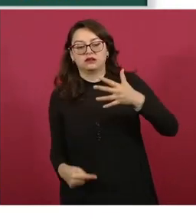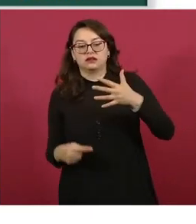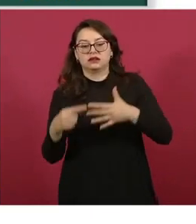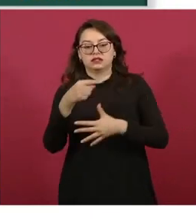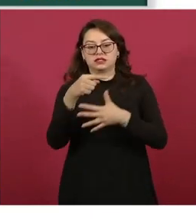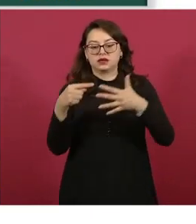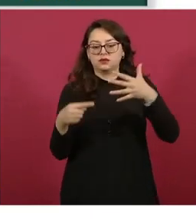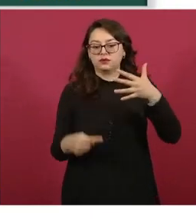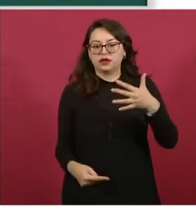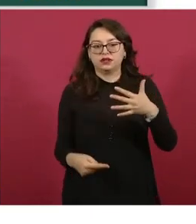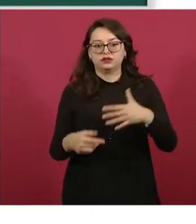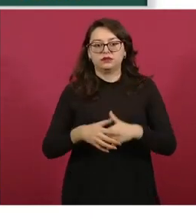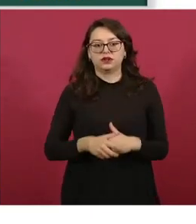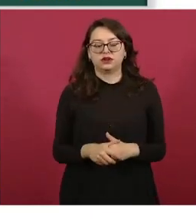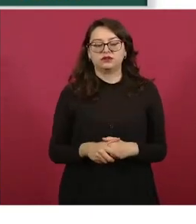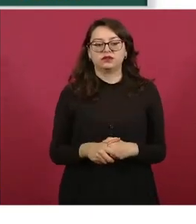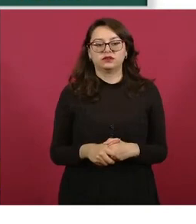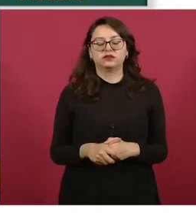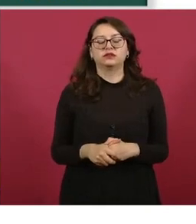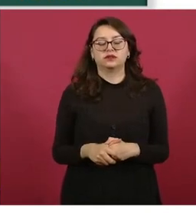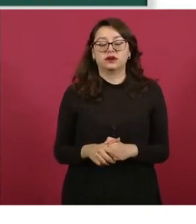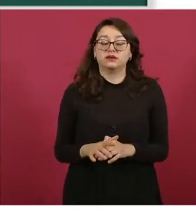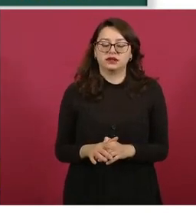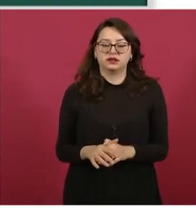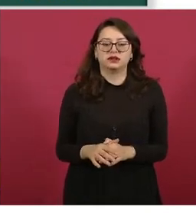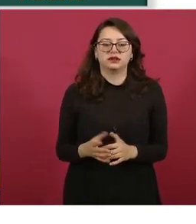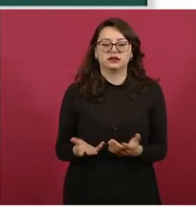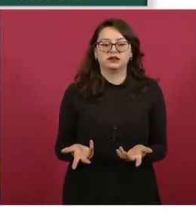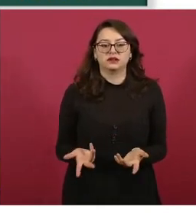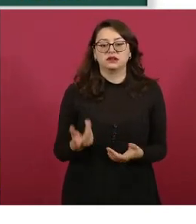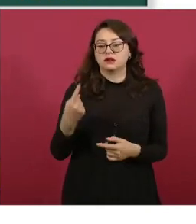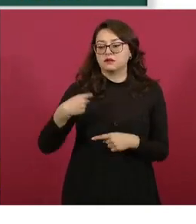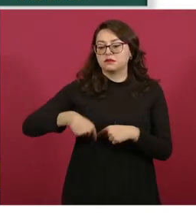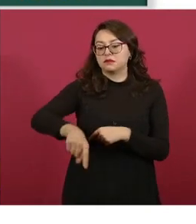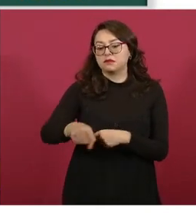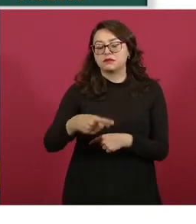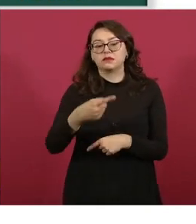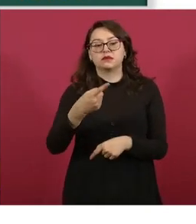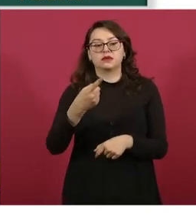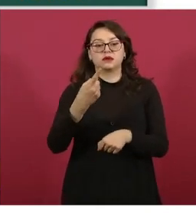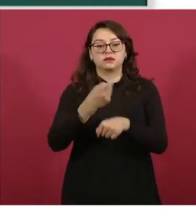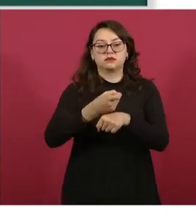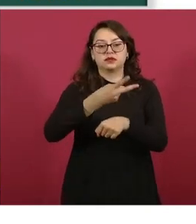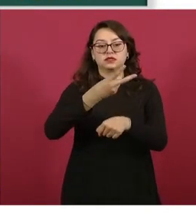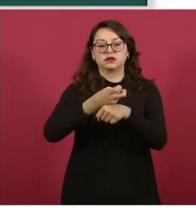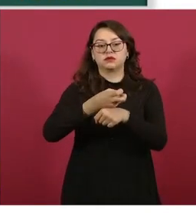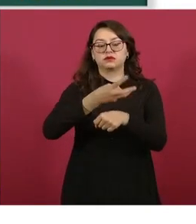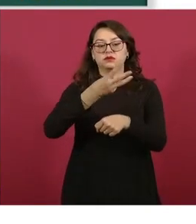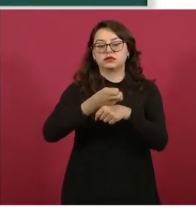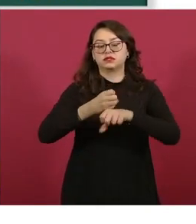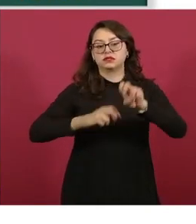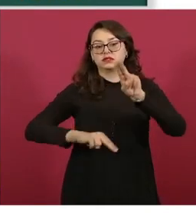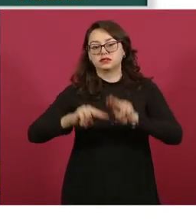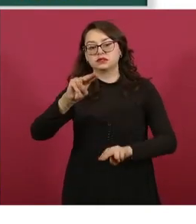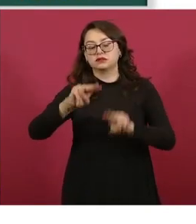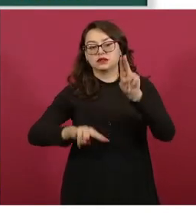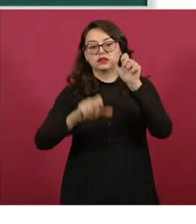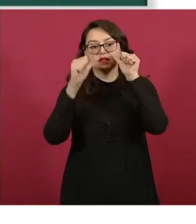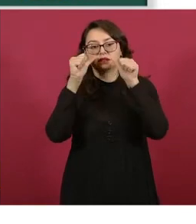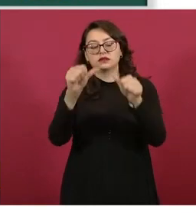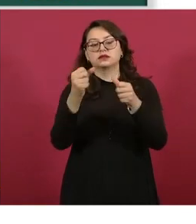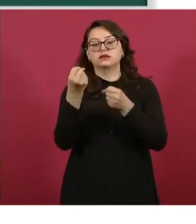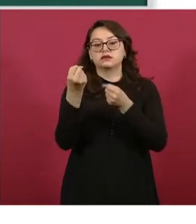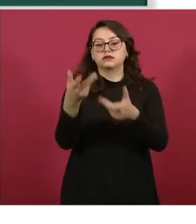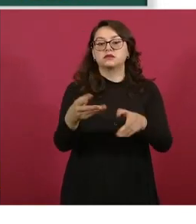838 distintos tipos de medicamentos para el primer, segundo y tercer nivel de atención e ir homologando, ir haciendo